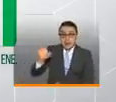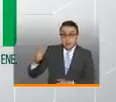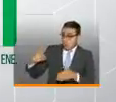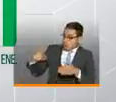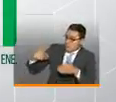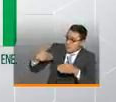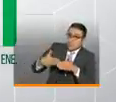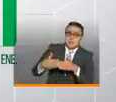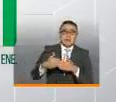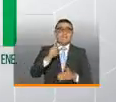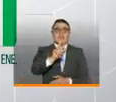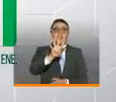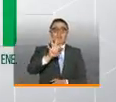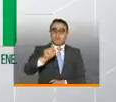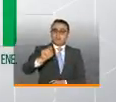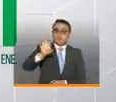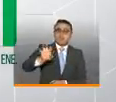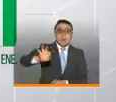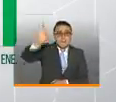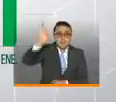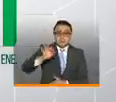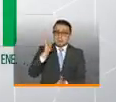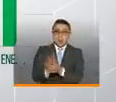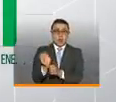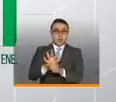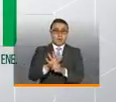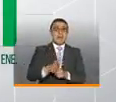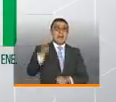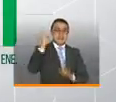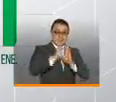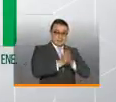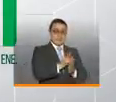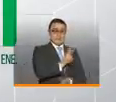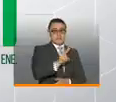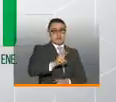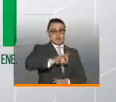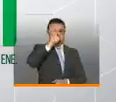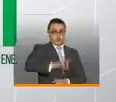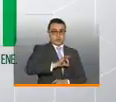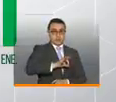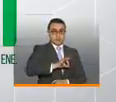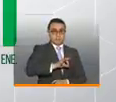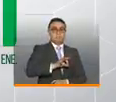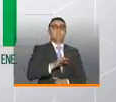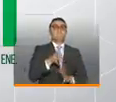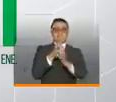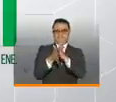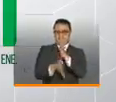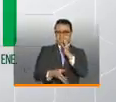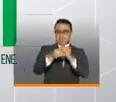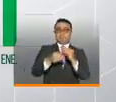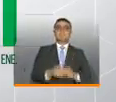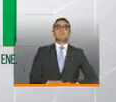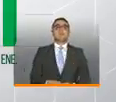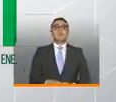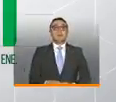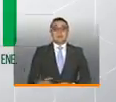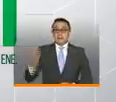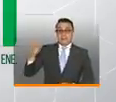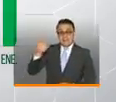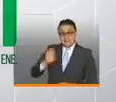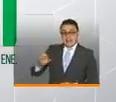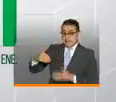del 24.9%, en diciembre fue del 22%, y para anotar también podemos decir que la positividad del mes de